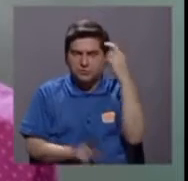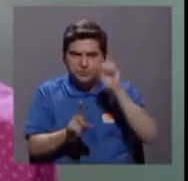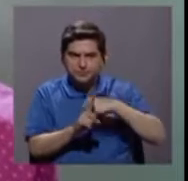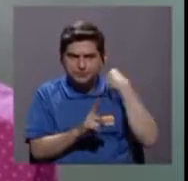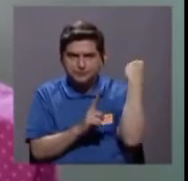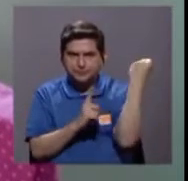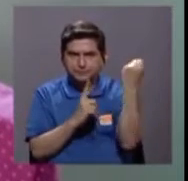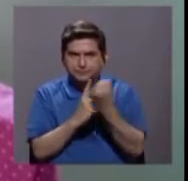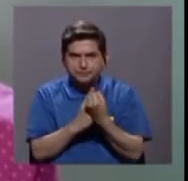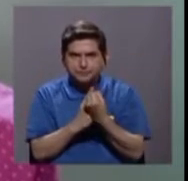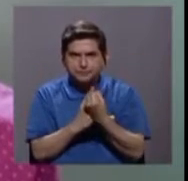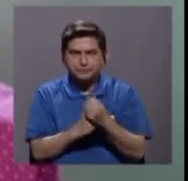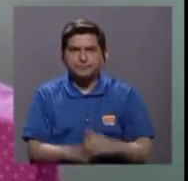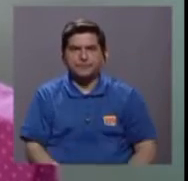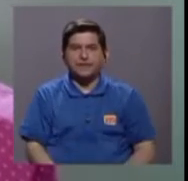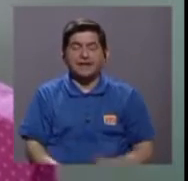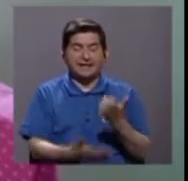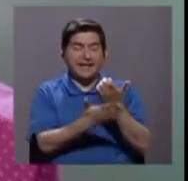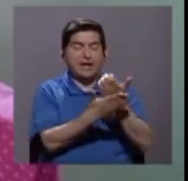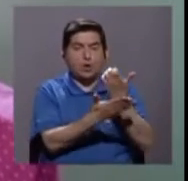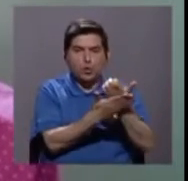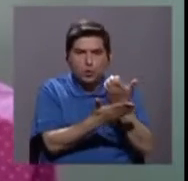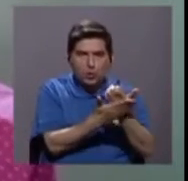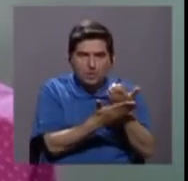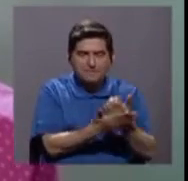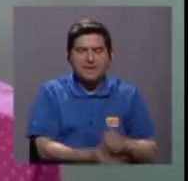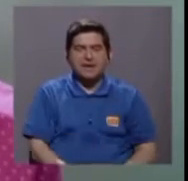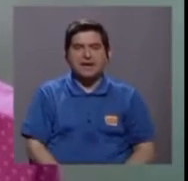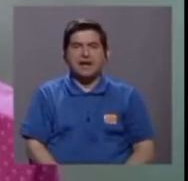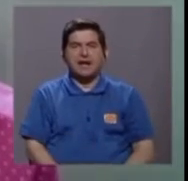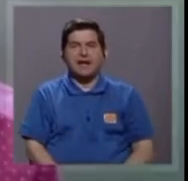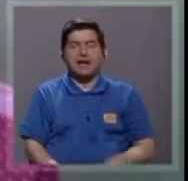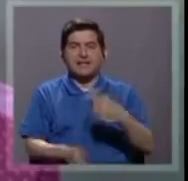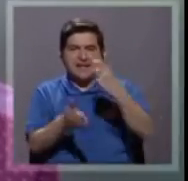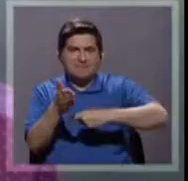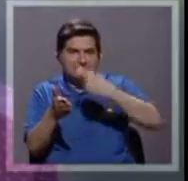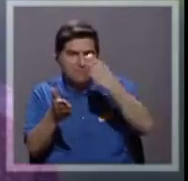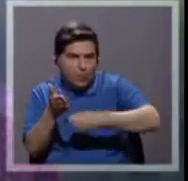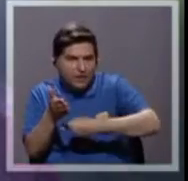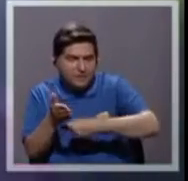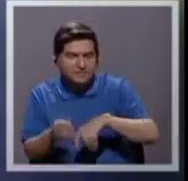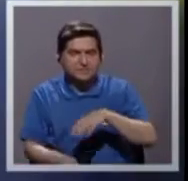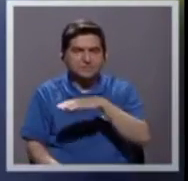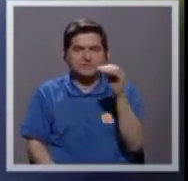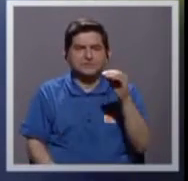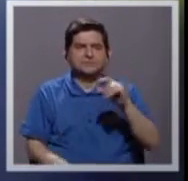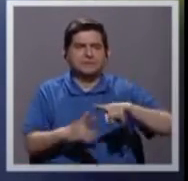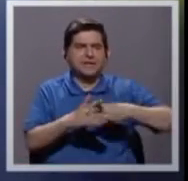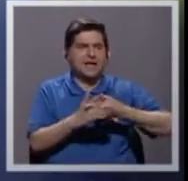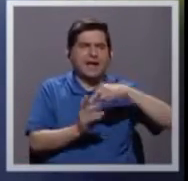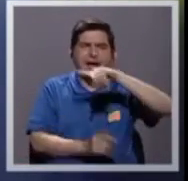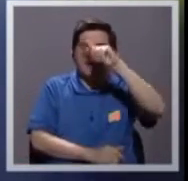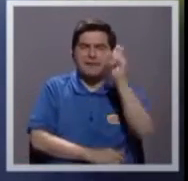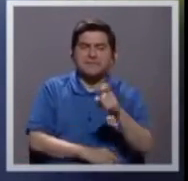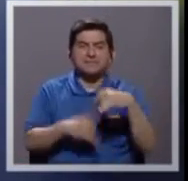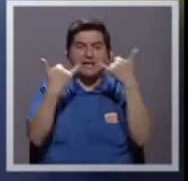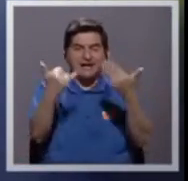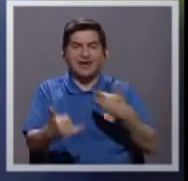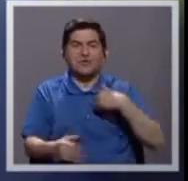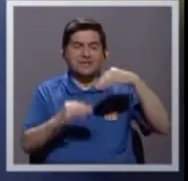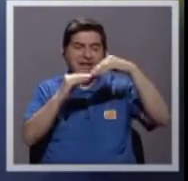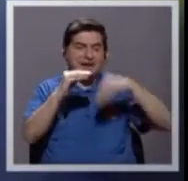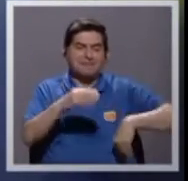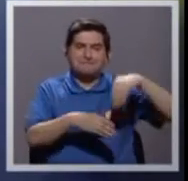situación de la economía, por la situación fiscal. Entonces nos empezamos a preguntar, bueno, si ahora tenemos